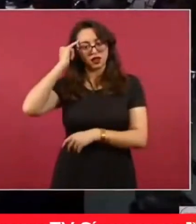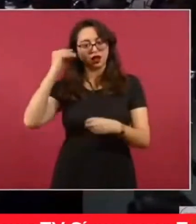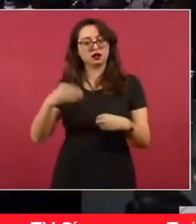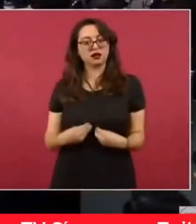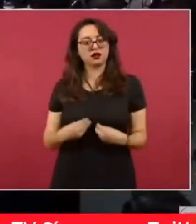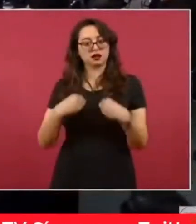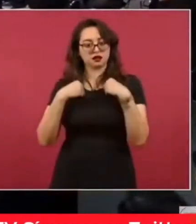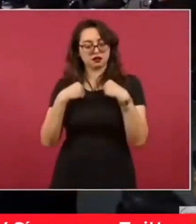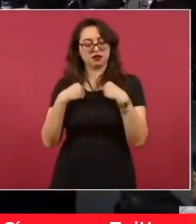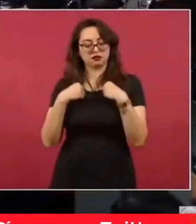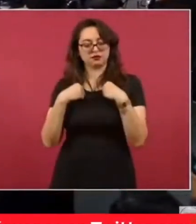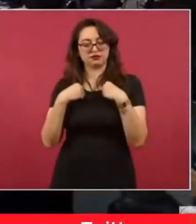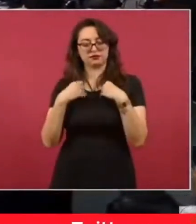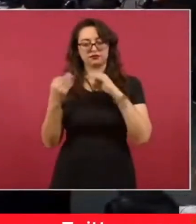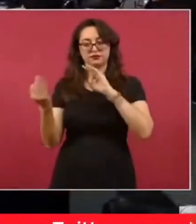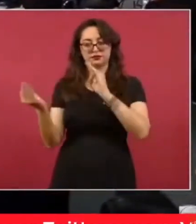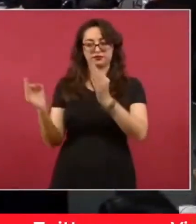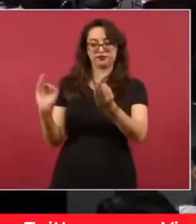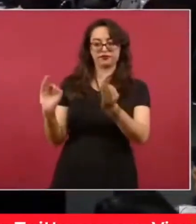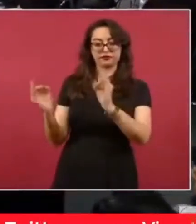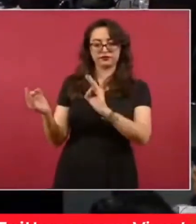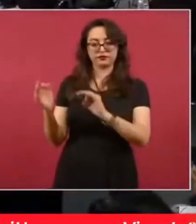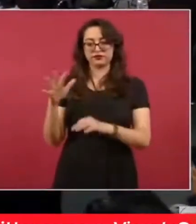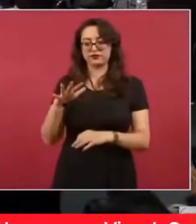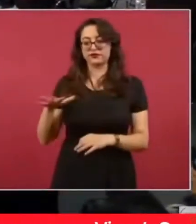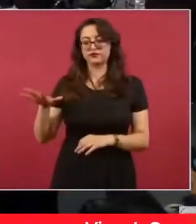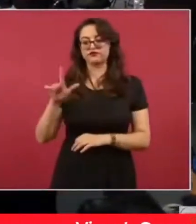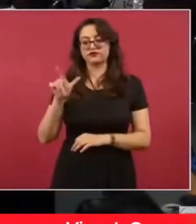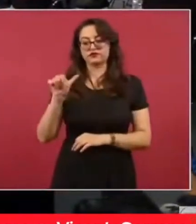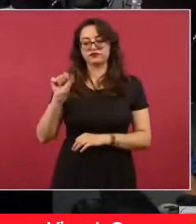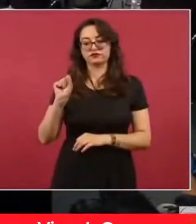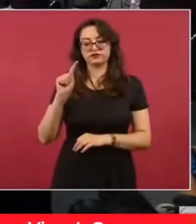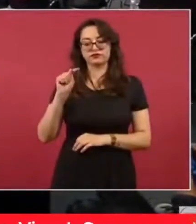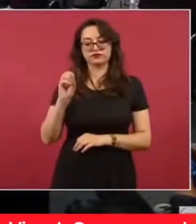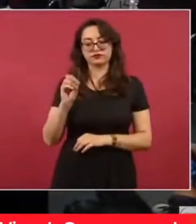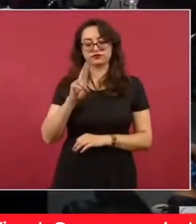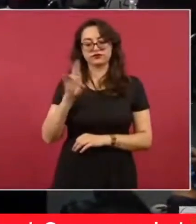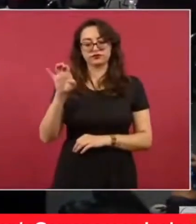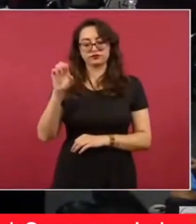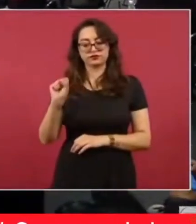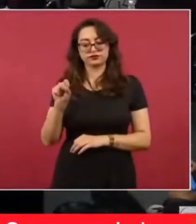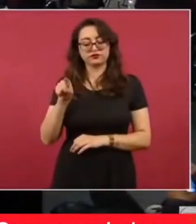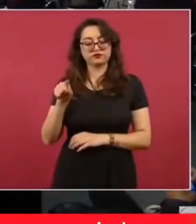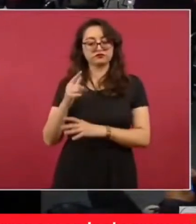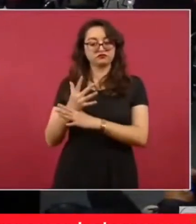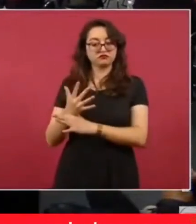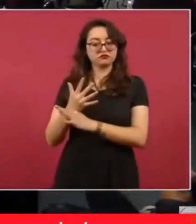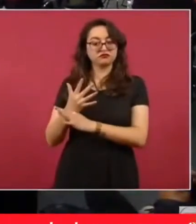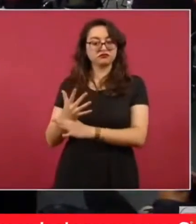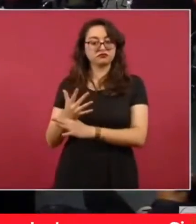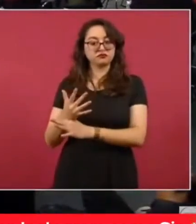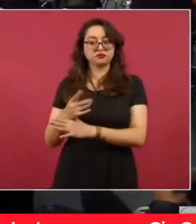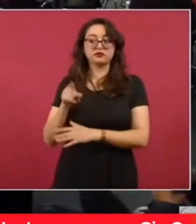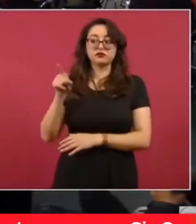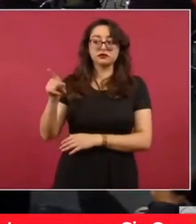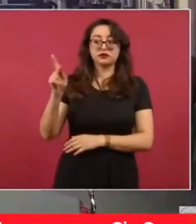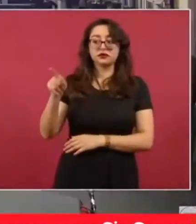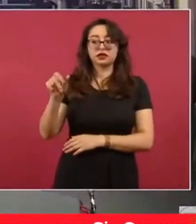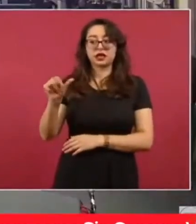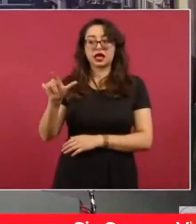de donde está galyca en una zona irregular que se llama Las torres que alegan que fueron afectados en su salud